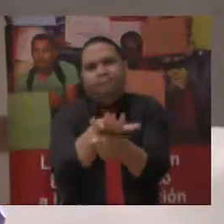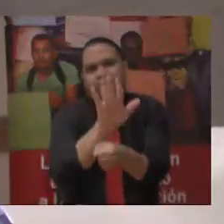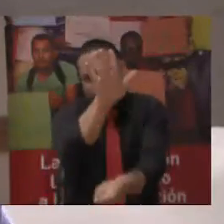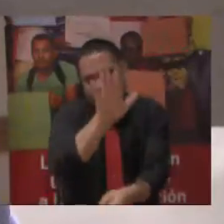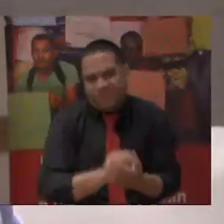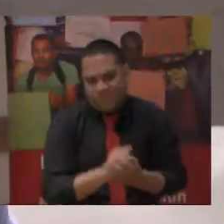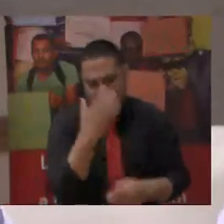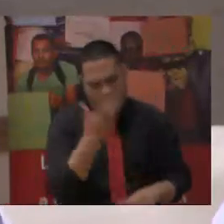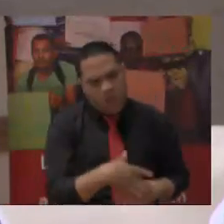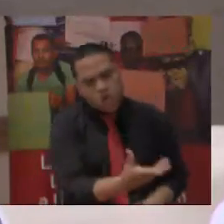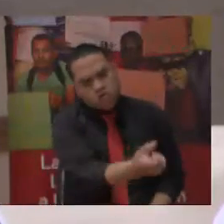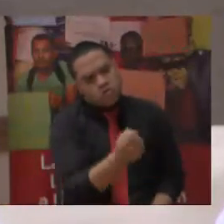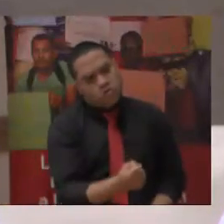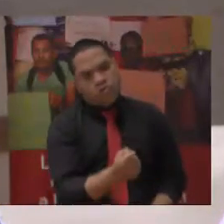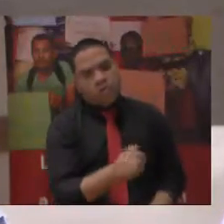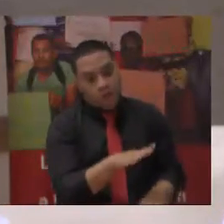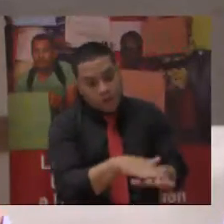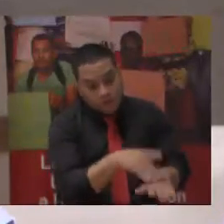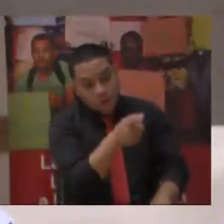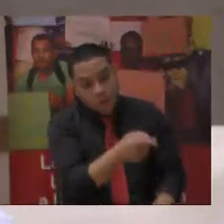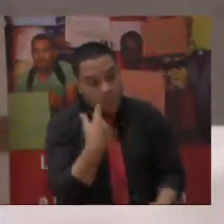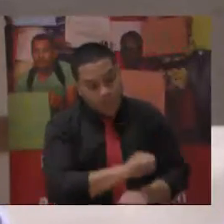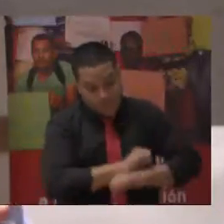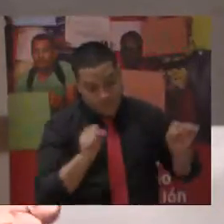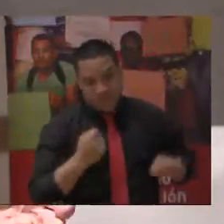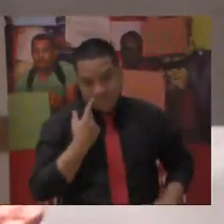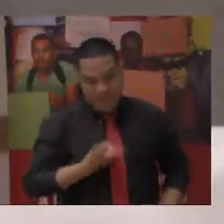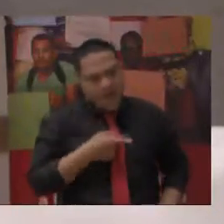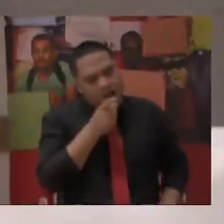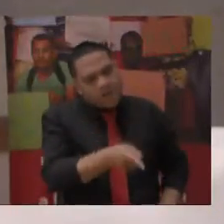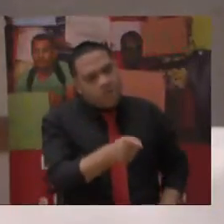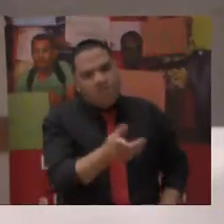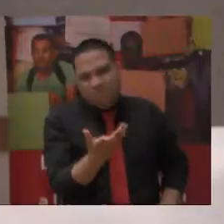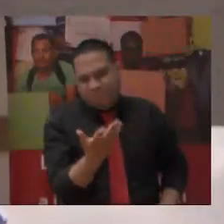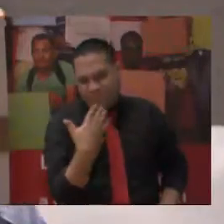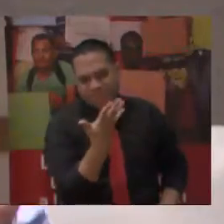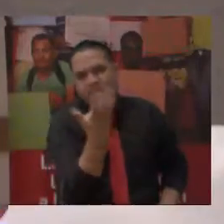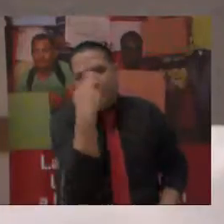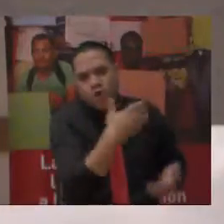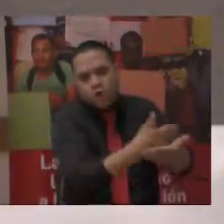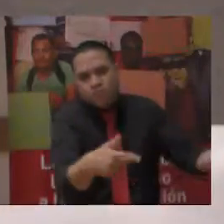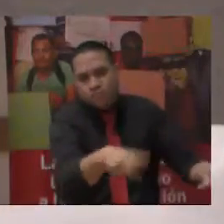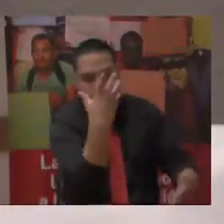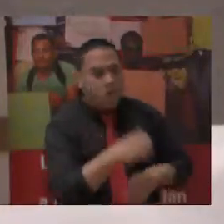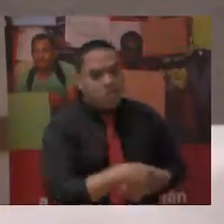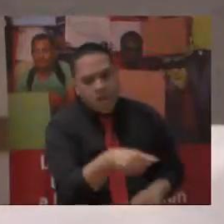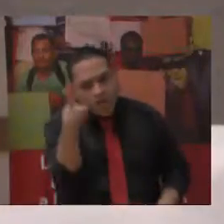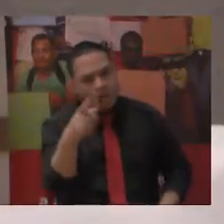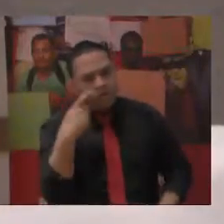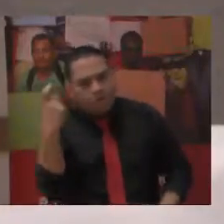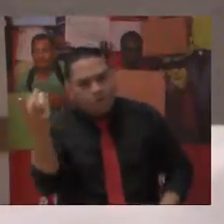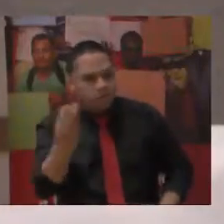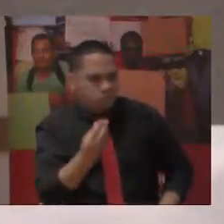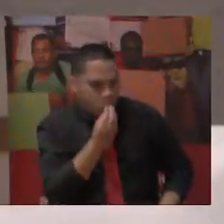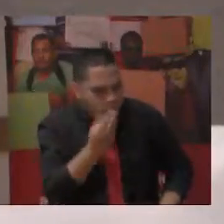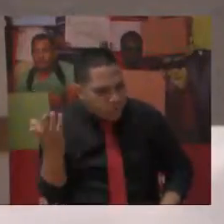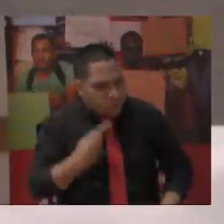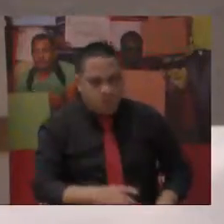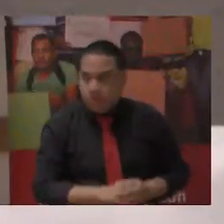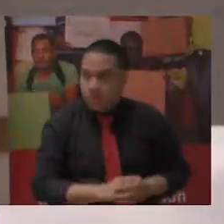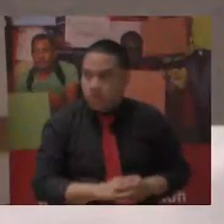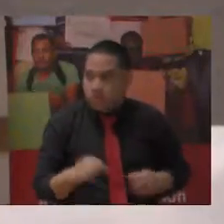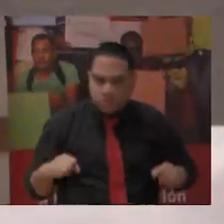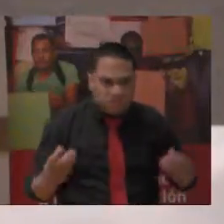distrito, la coge y le dice por la mañana el papá al hijo, que tiene 4 o 5 hijos, mijo, vaya a buscar para el desayuno. Ese muchacho sale a hacer